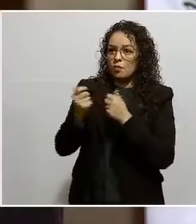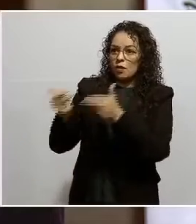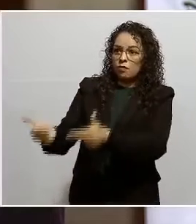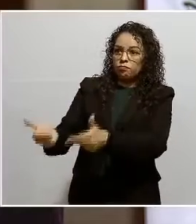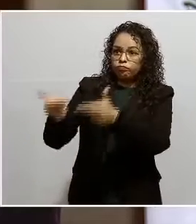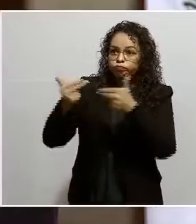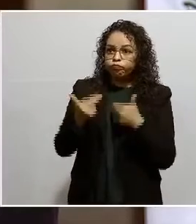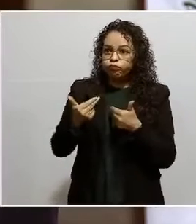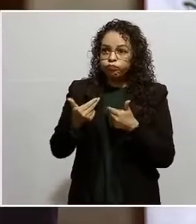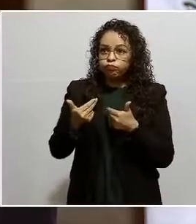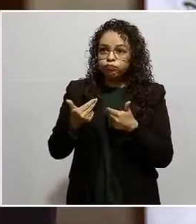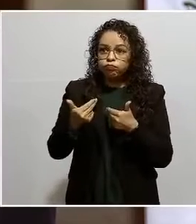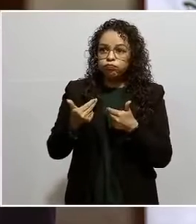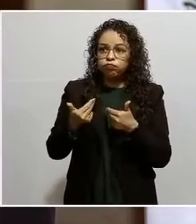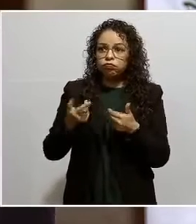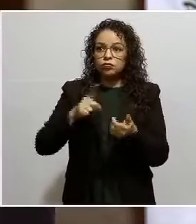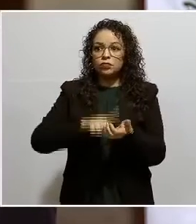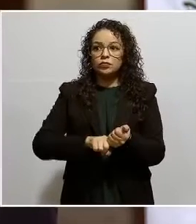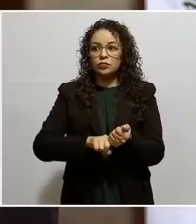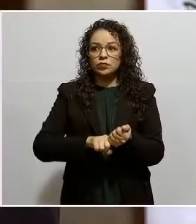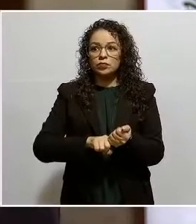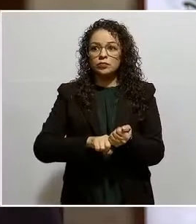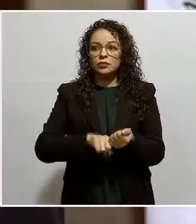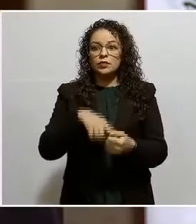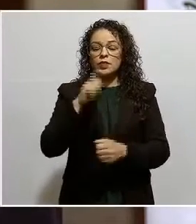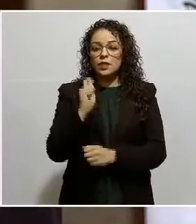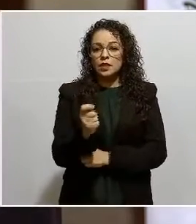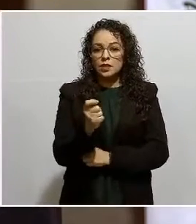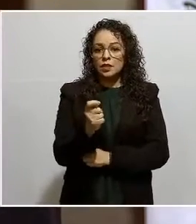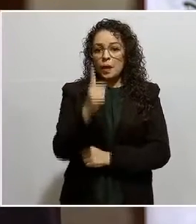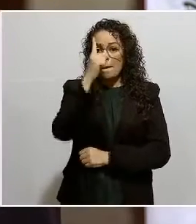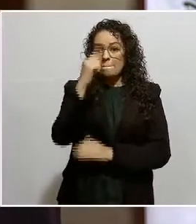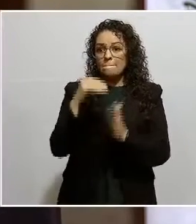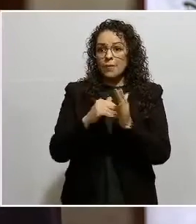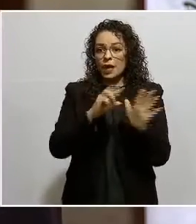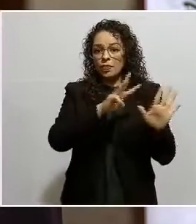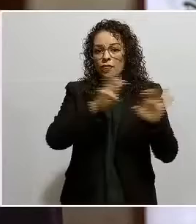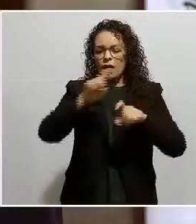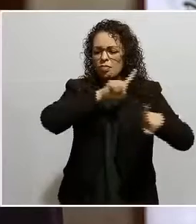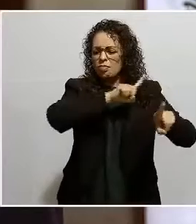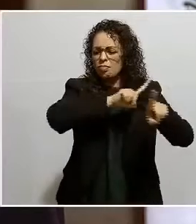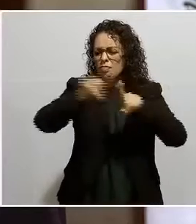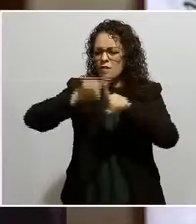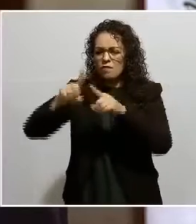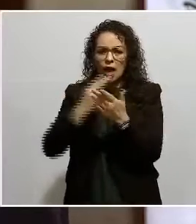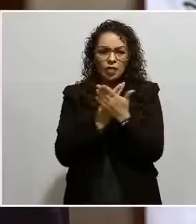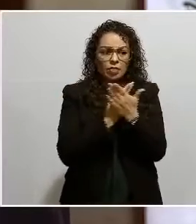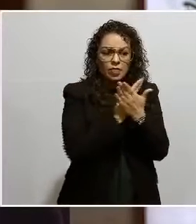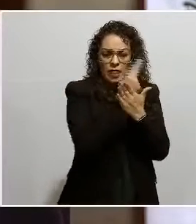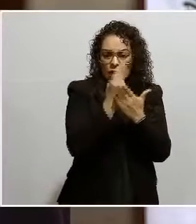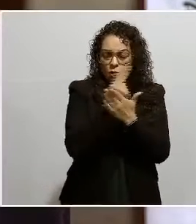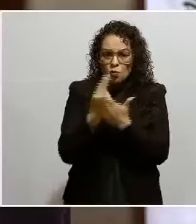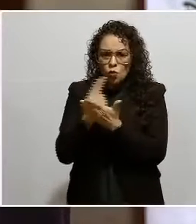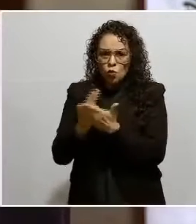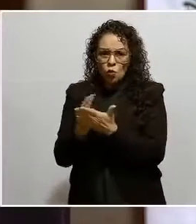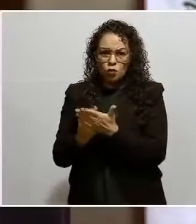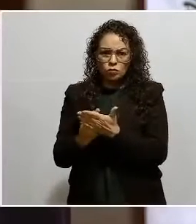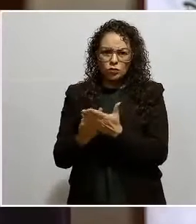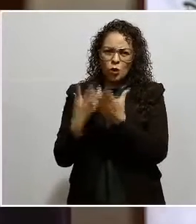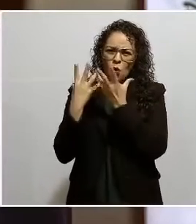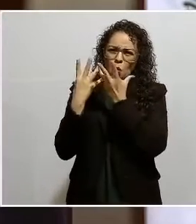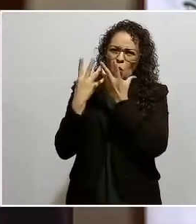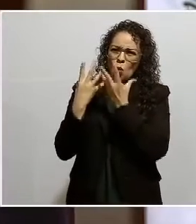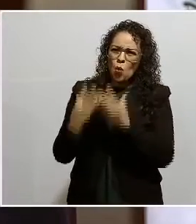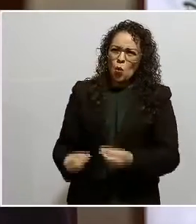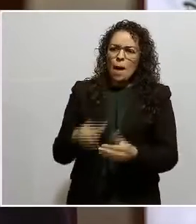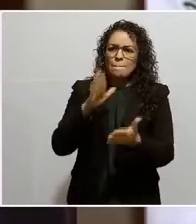conjunto que consta a grandes rasgos de 1,300 dibujos, unas decenas de obras a color